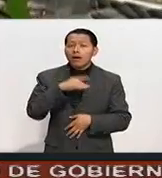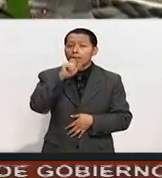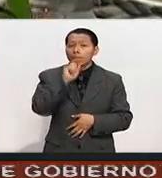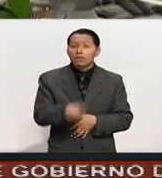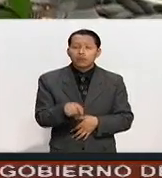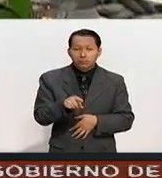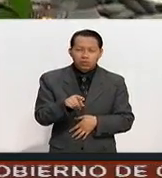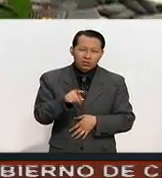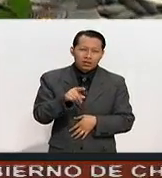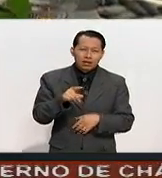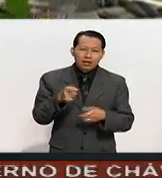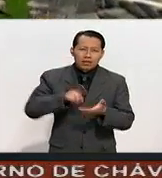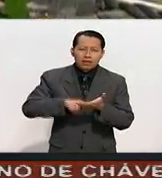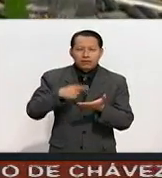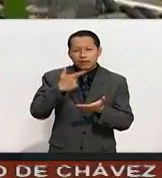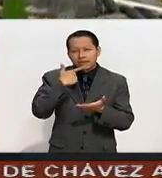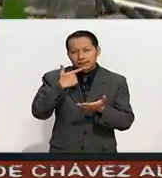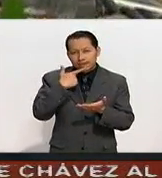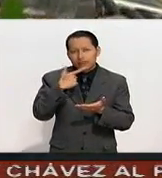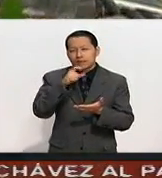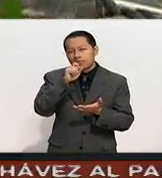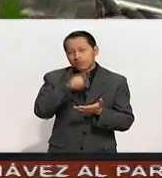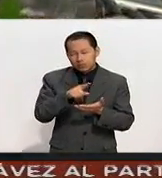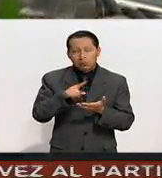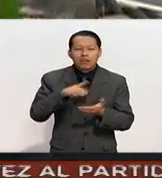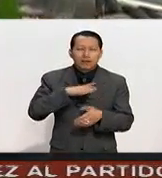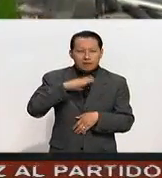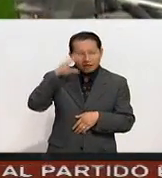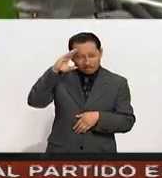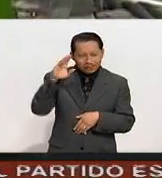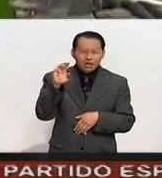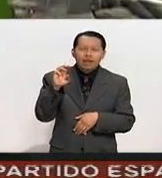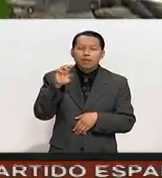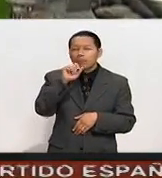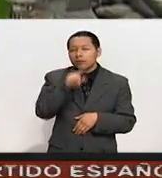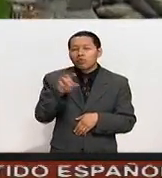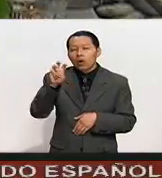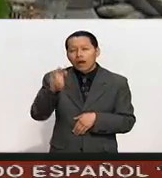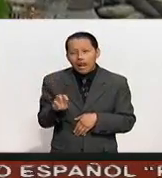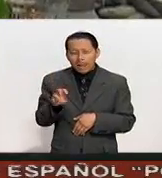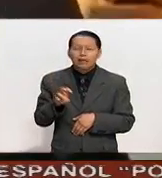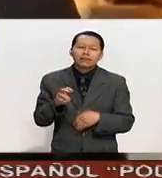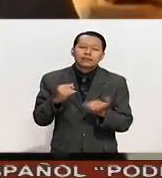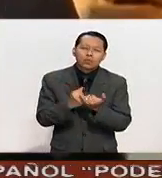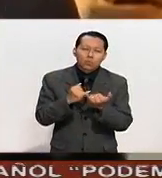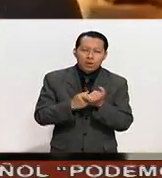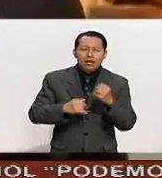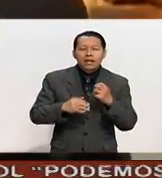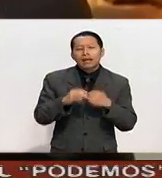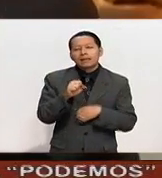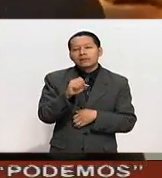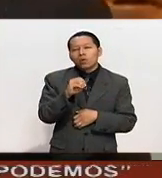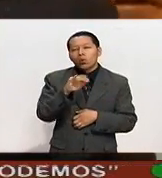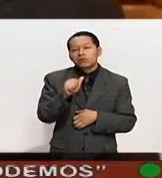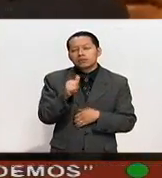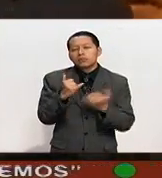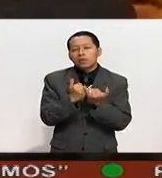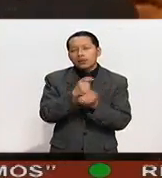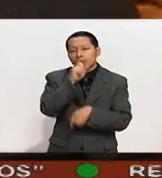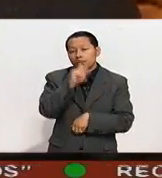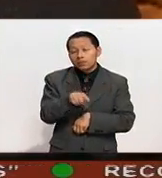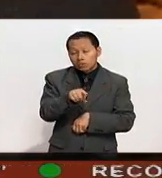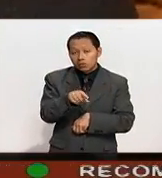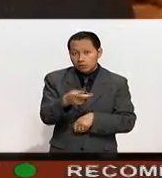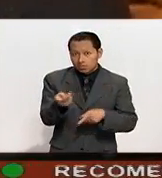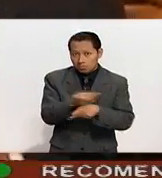del Reino Unido. Me estoy refiriendo a Irlanda del Norte, por supuesto, Gales y Escocia. Ahora, aquí se especula mucho que si gana la salida del Reino